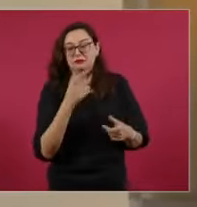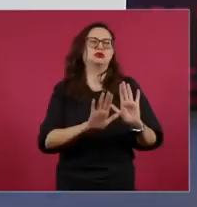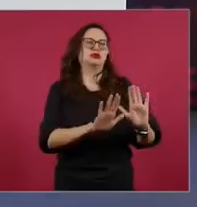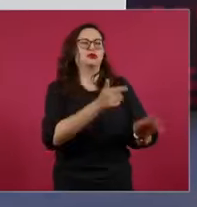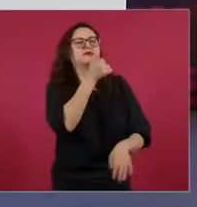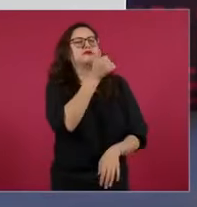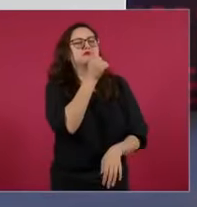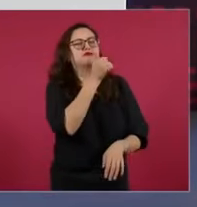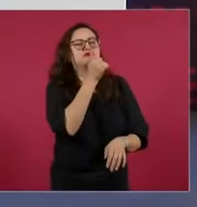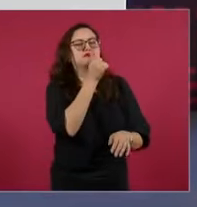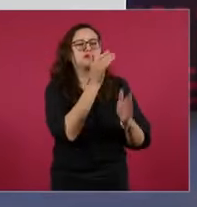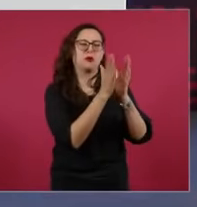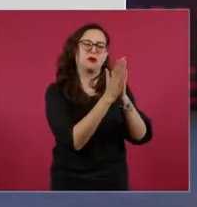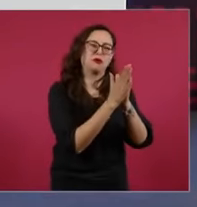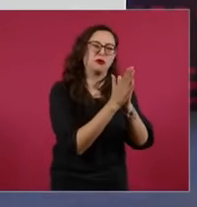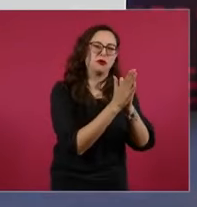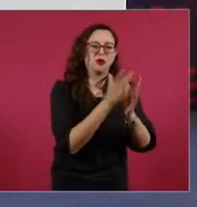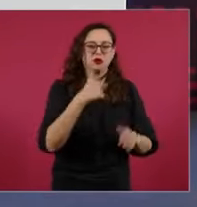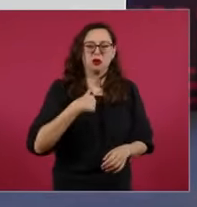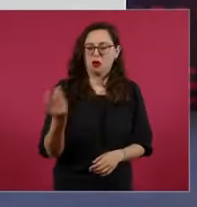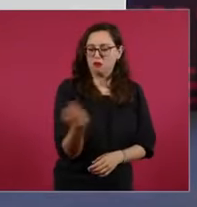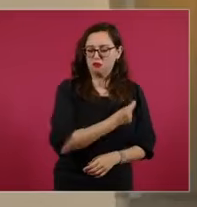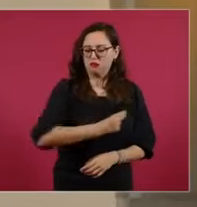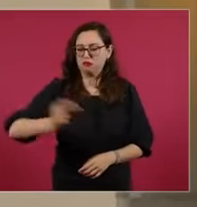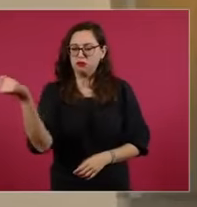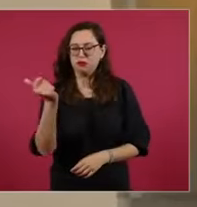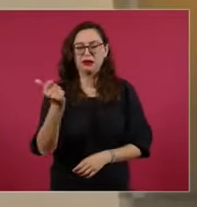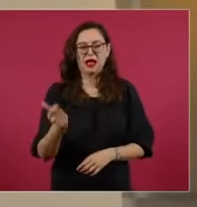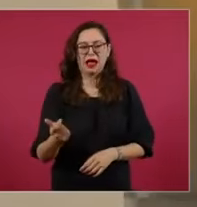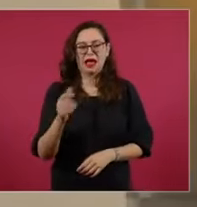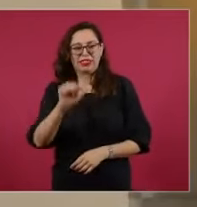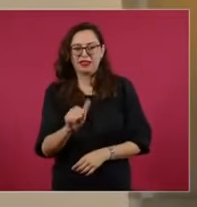amigo, no me ande mandando a la chingada antes de tiempo.